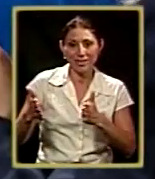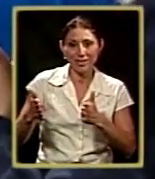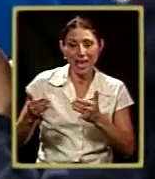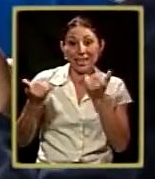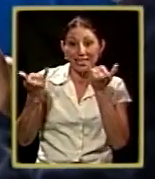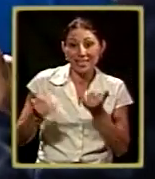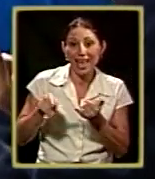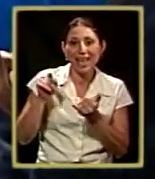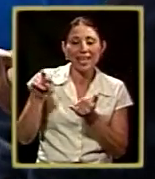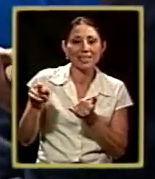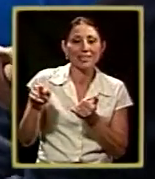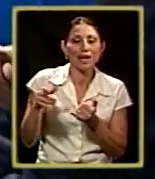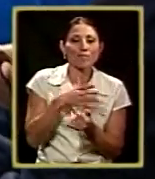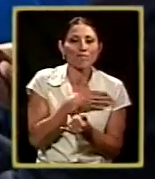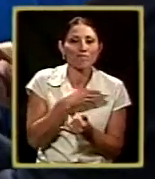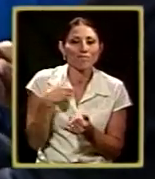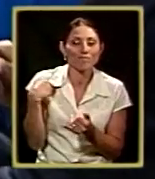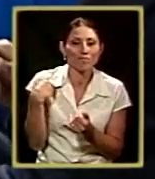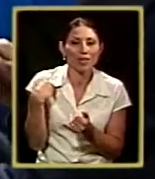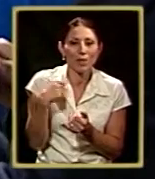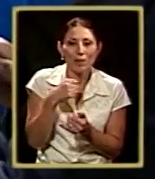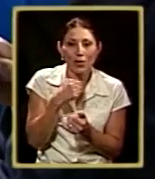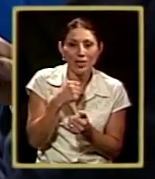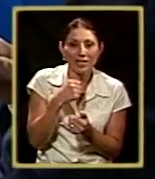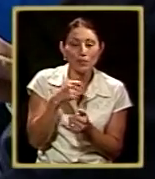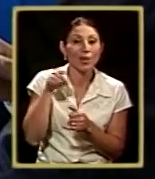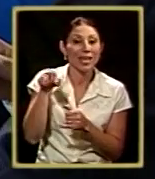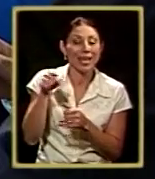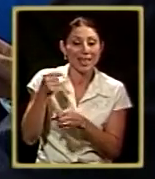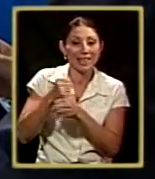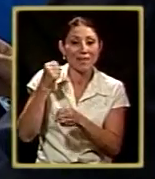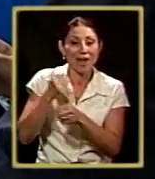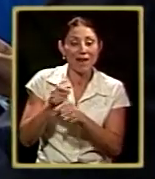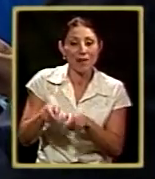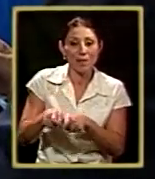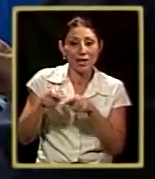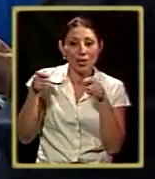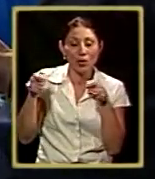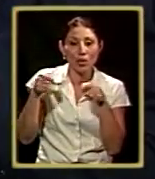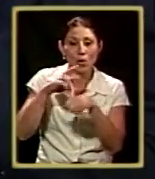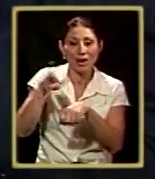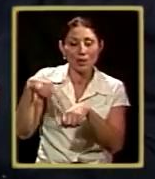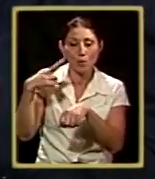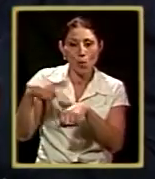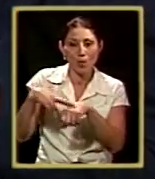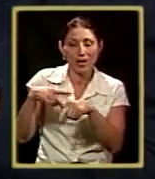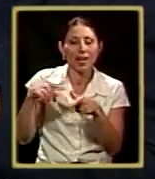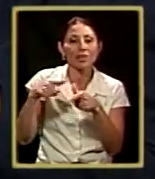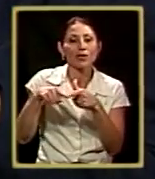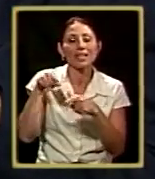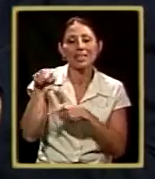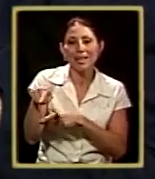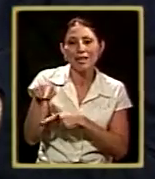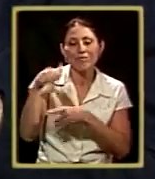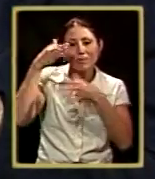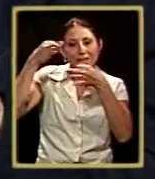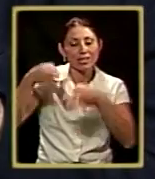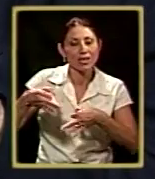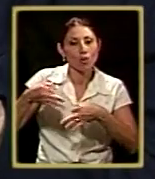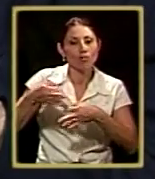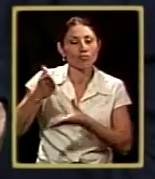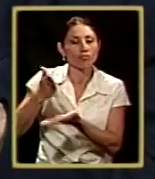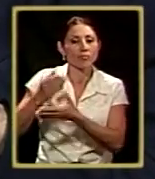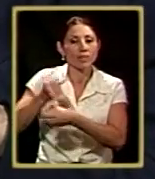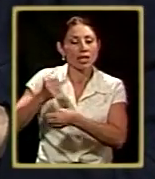estado enganchada por el periodismo y ella trabajaba en la República. Y entonces ella había decidido dejar de trabajar y